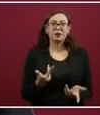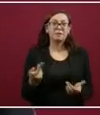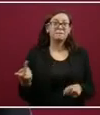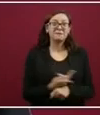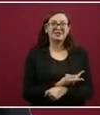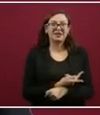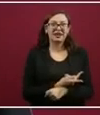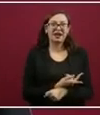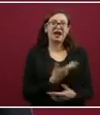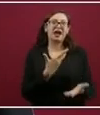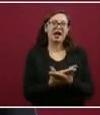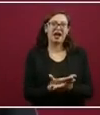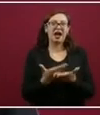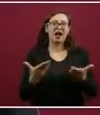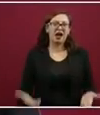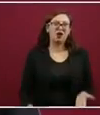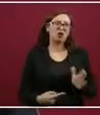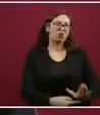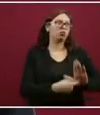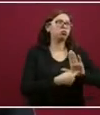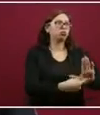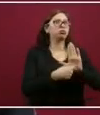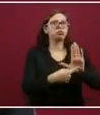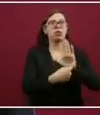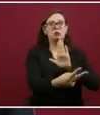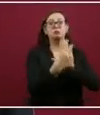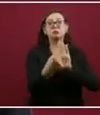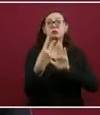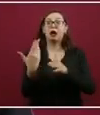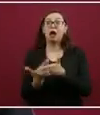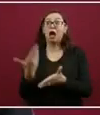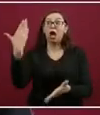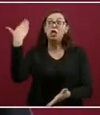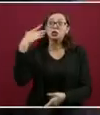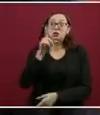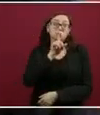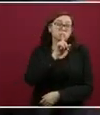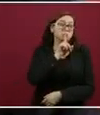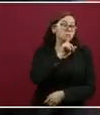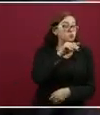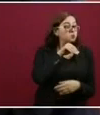ventilando el asunto. Antes no se decía nada,